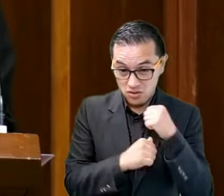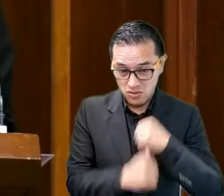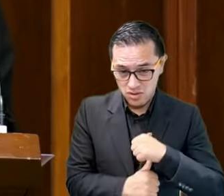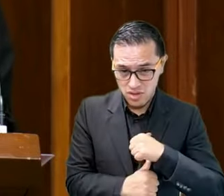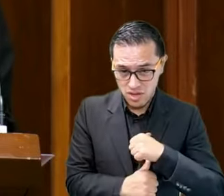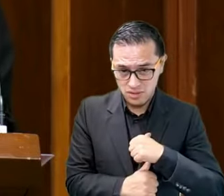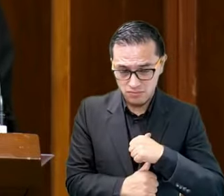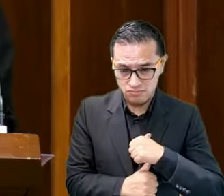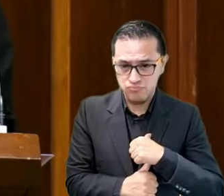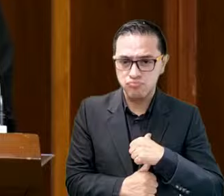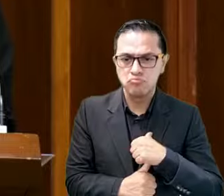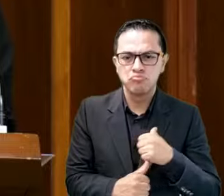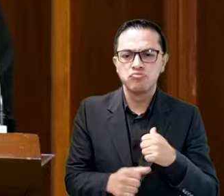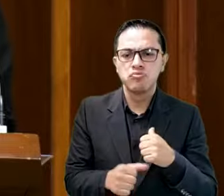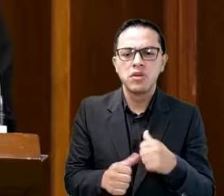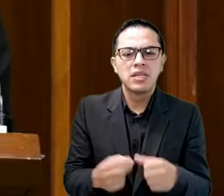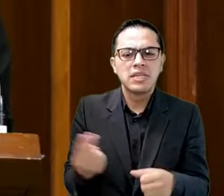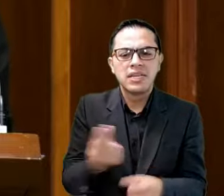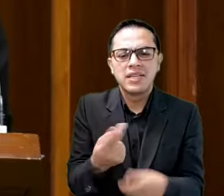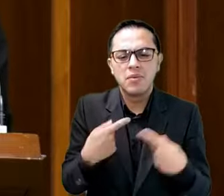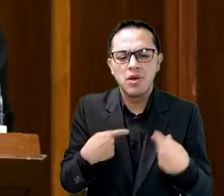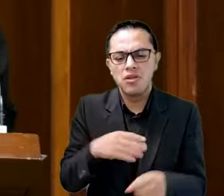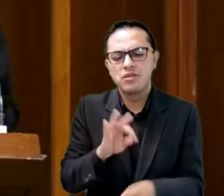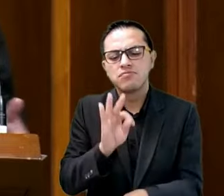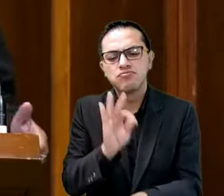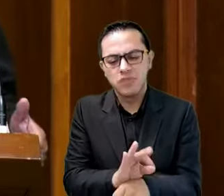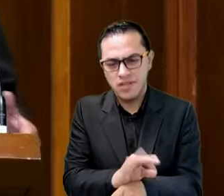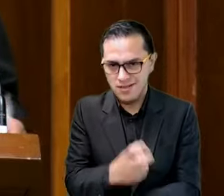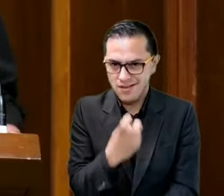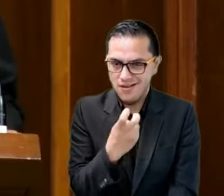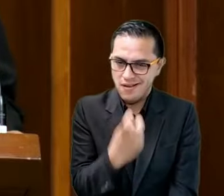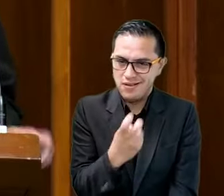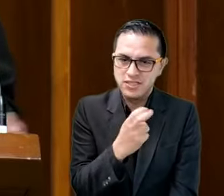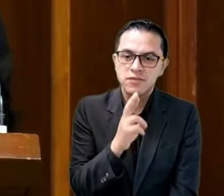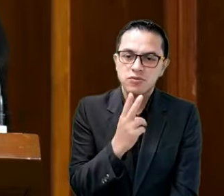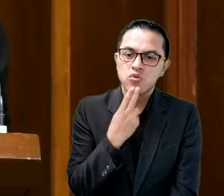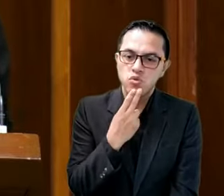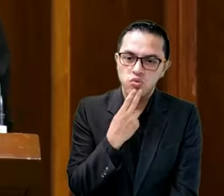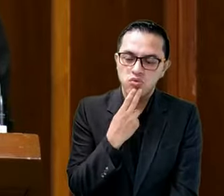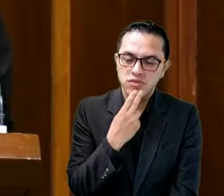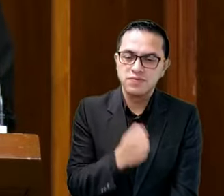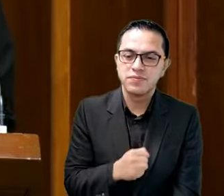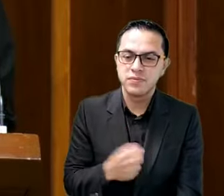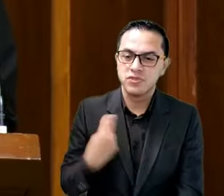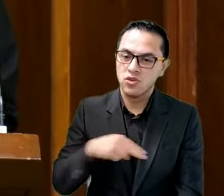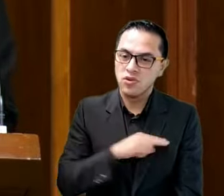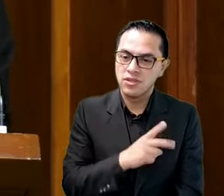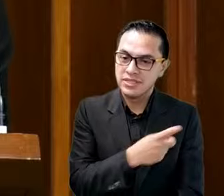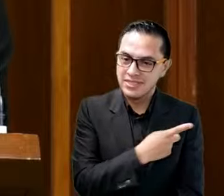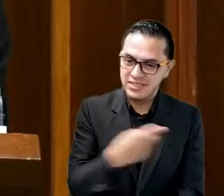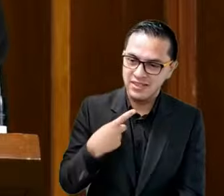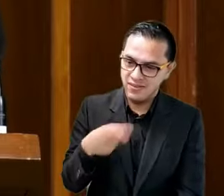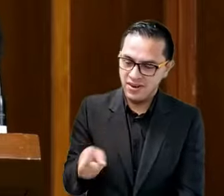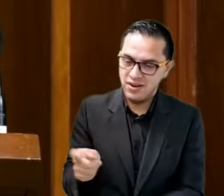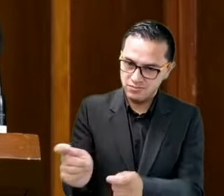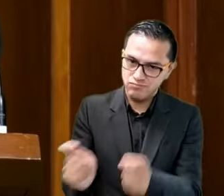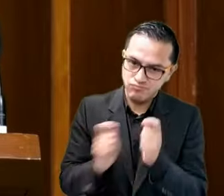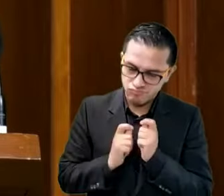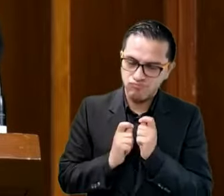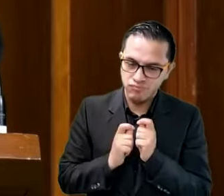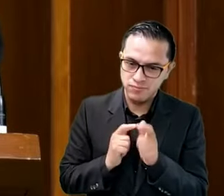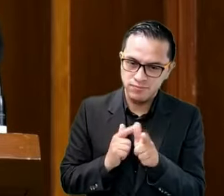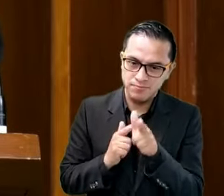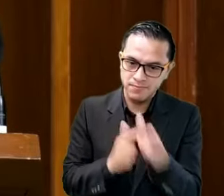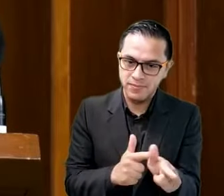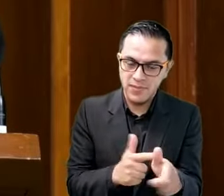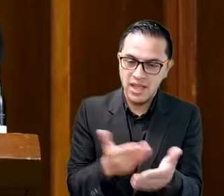el bienestar del pueblo y es nuestro deber continuar ese legado desde esta Tribuna